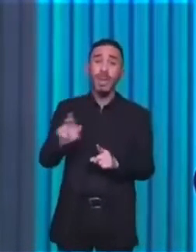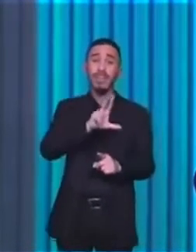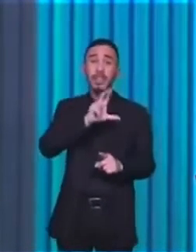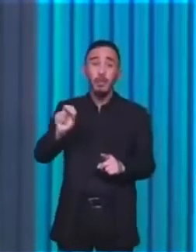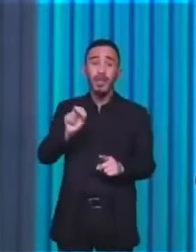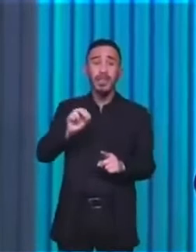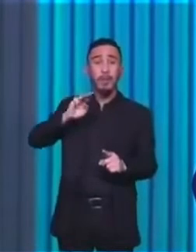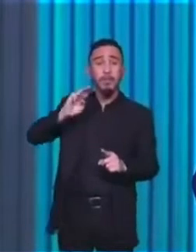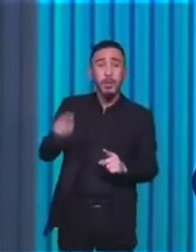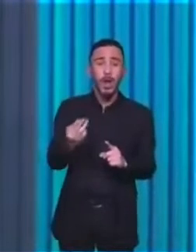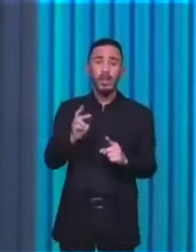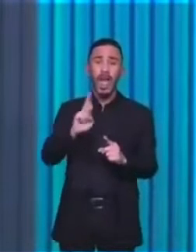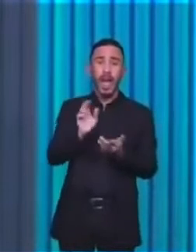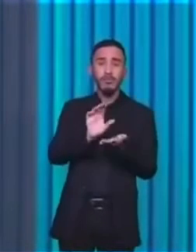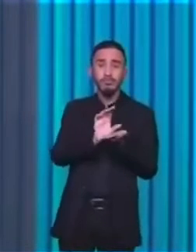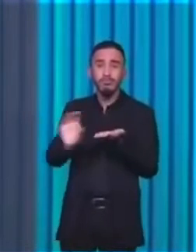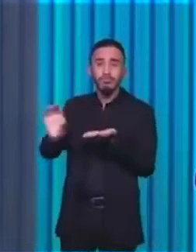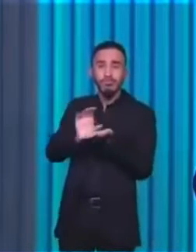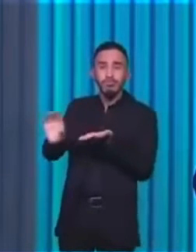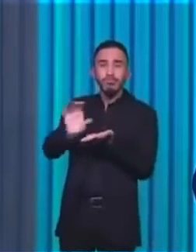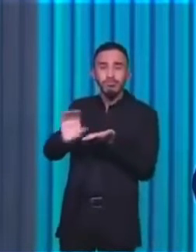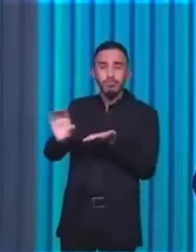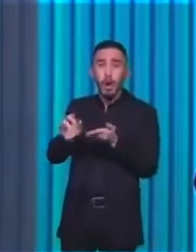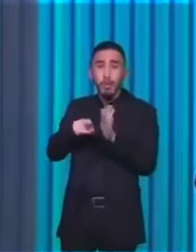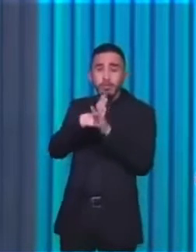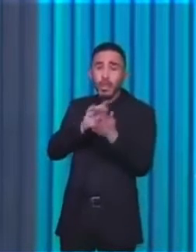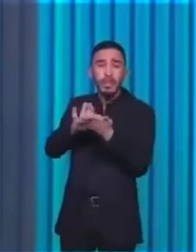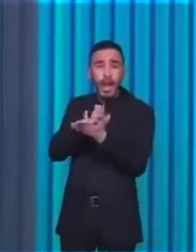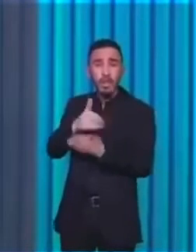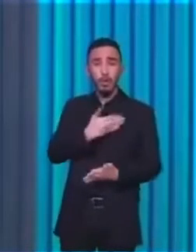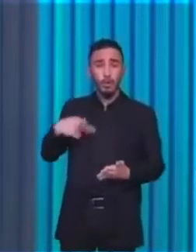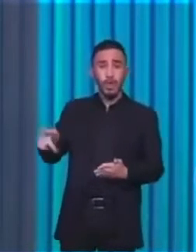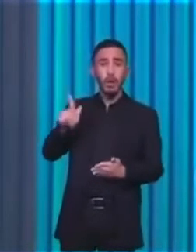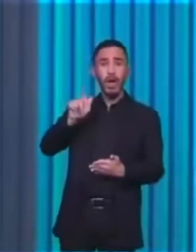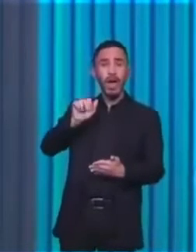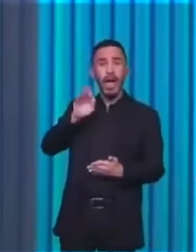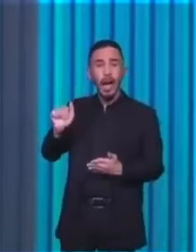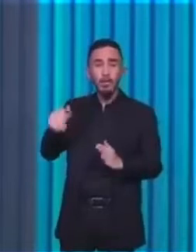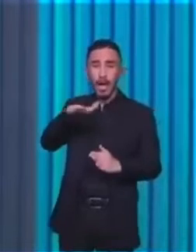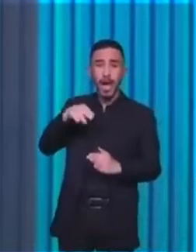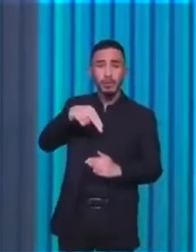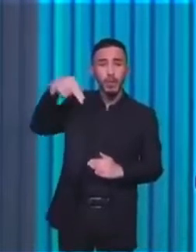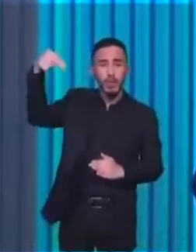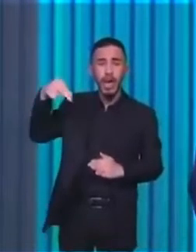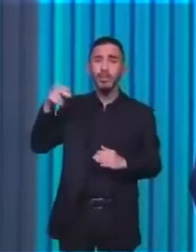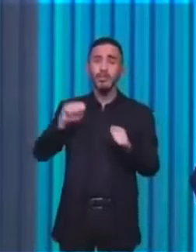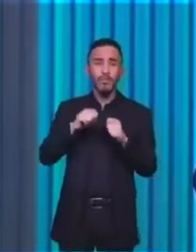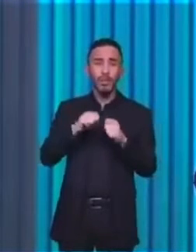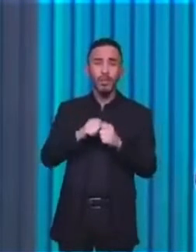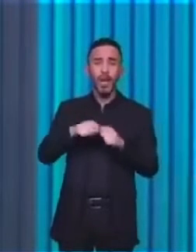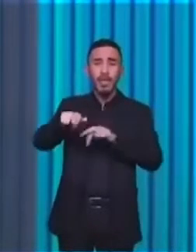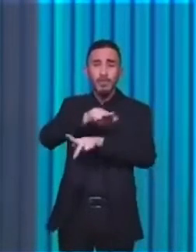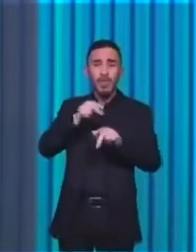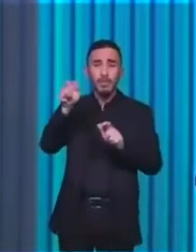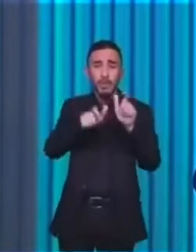elegir el domingo. Y los números son sumamente extraños. Vos sabés que si preguntábamos hace unos meses, hablábamos de una